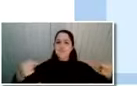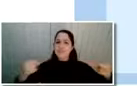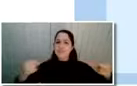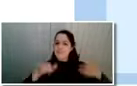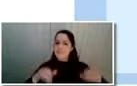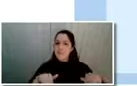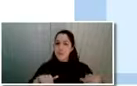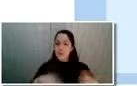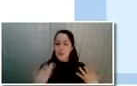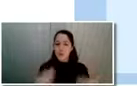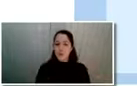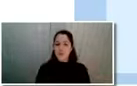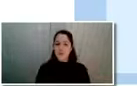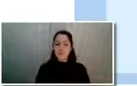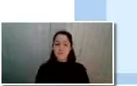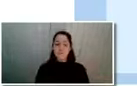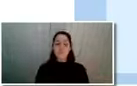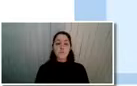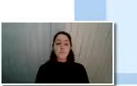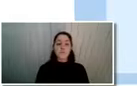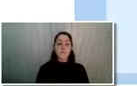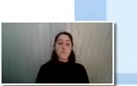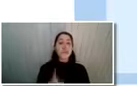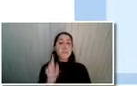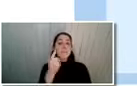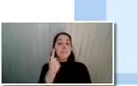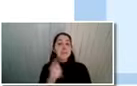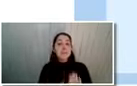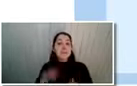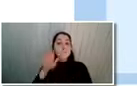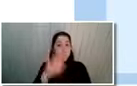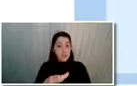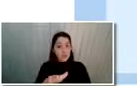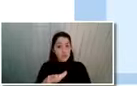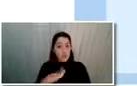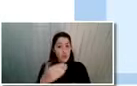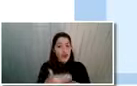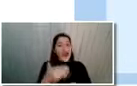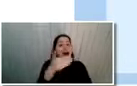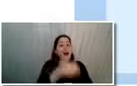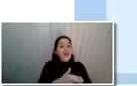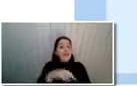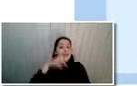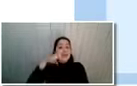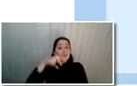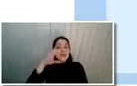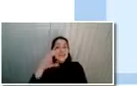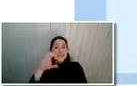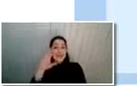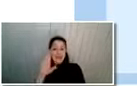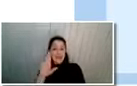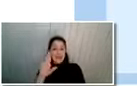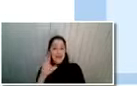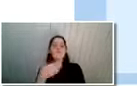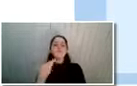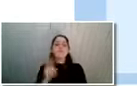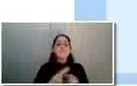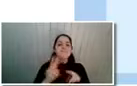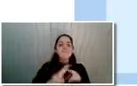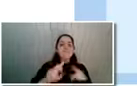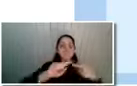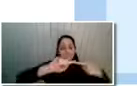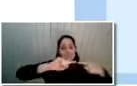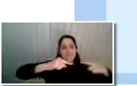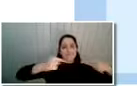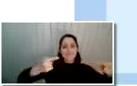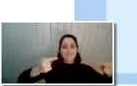Entonces, el primer paso es que antes de hacer la PCR se hace una retrotranscripción, es decir, pasar de RNA a